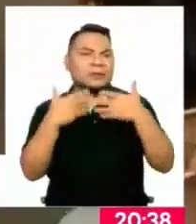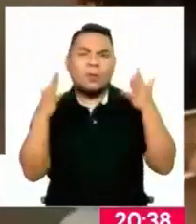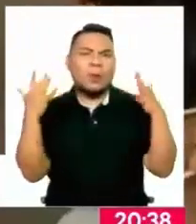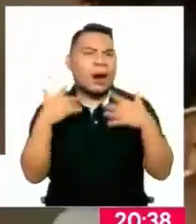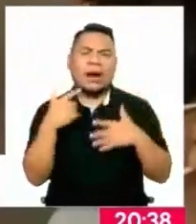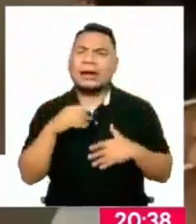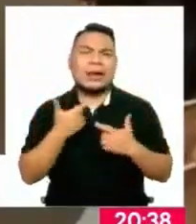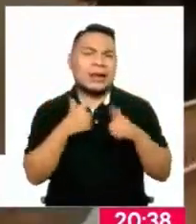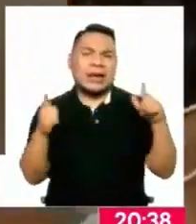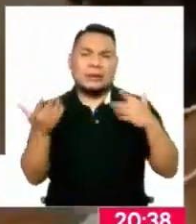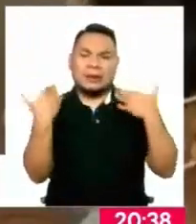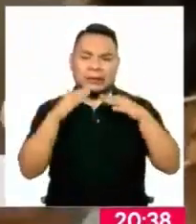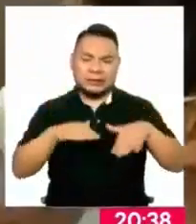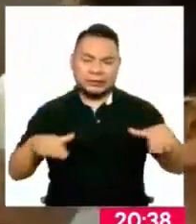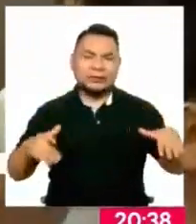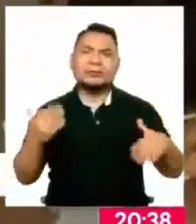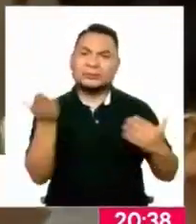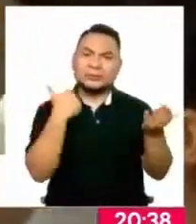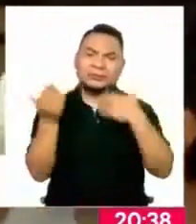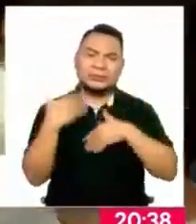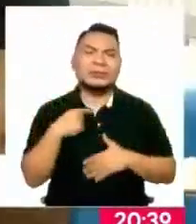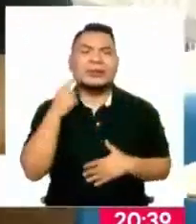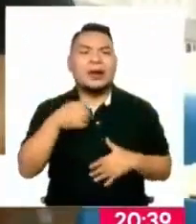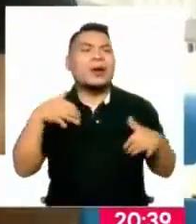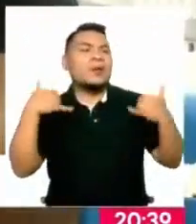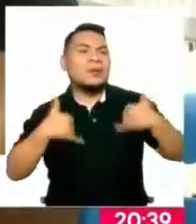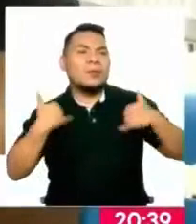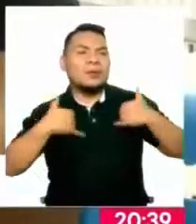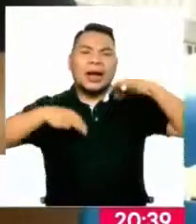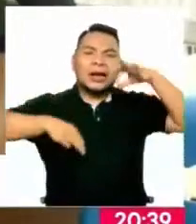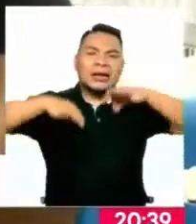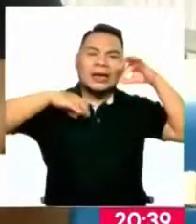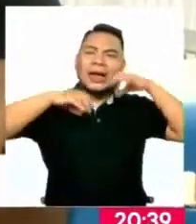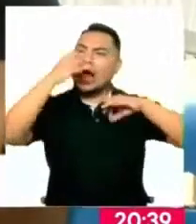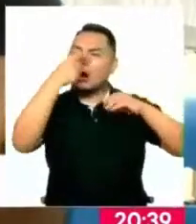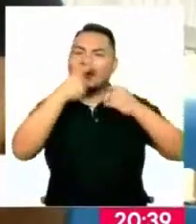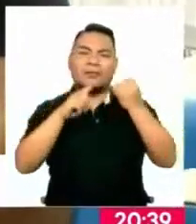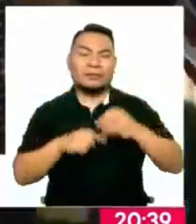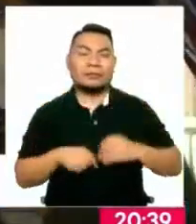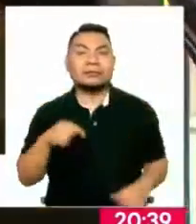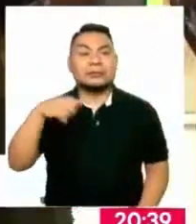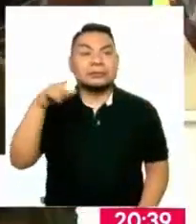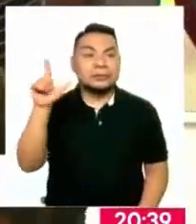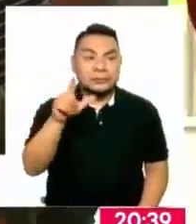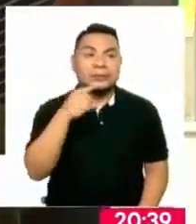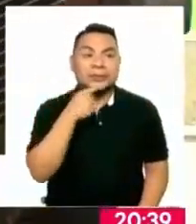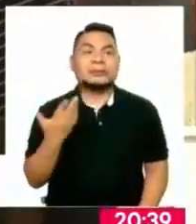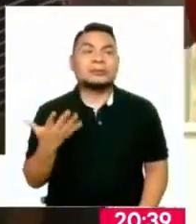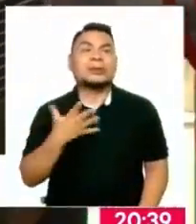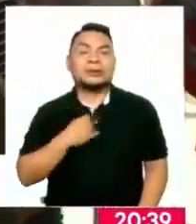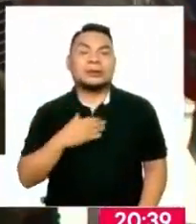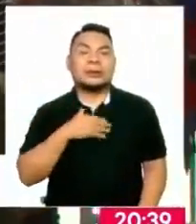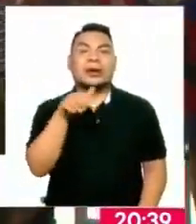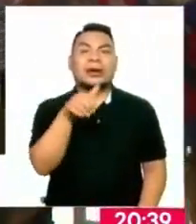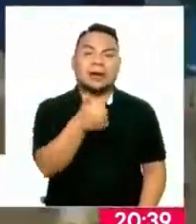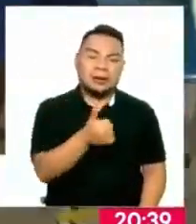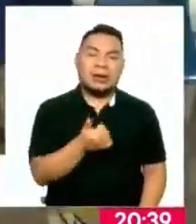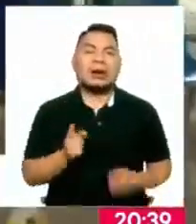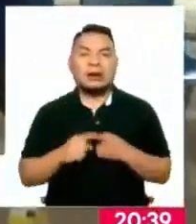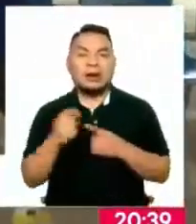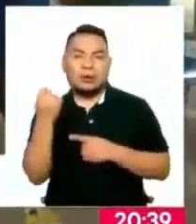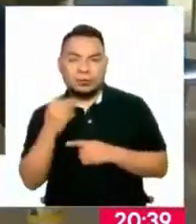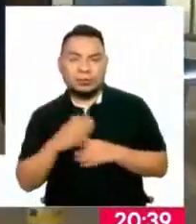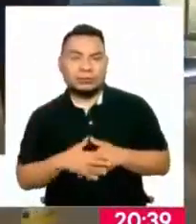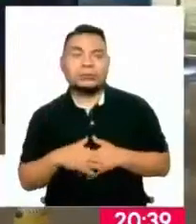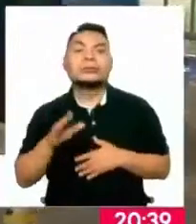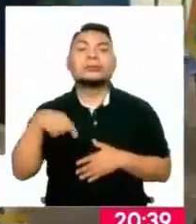los vamos a esperar con música, juegos, títeres. A partir del lunes se volverá al rango de edad de 10 y 11 años